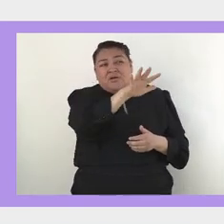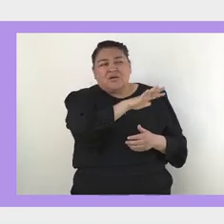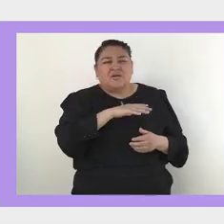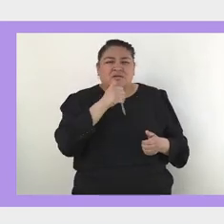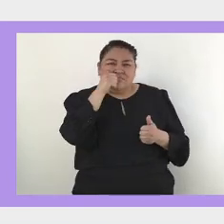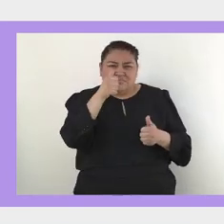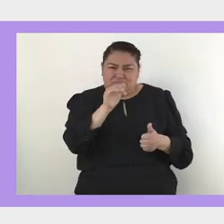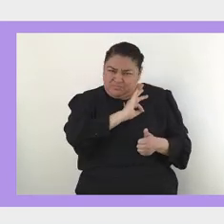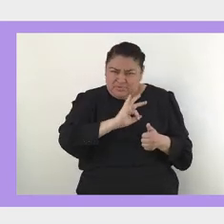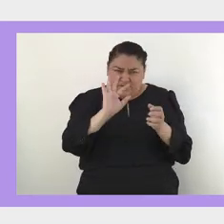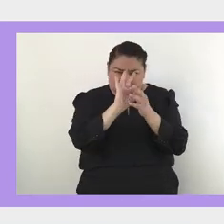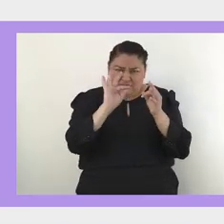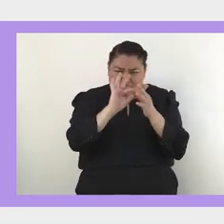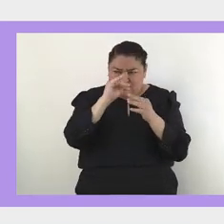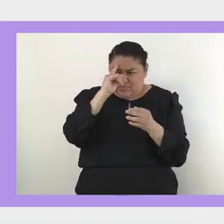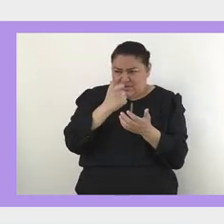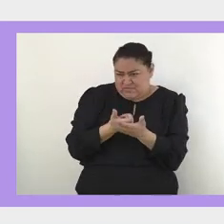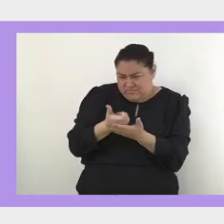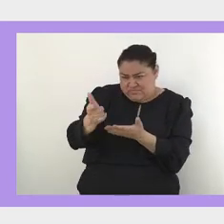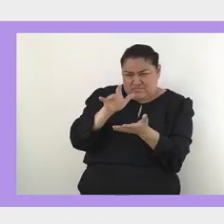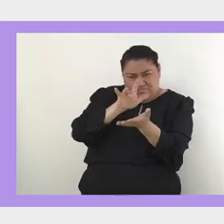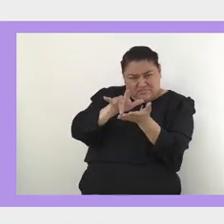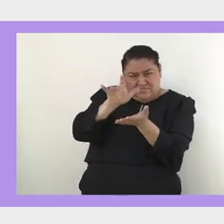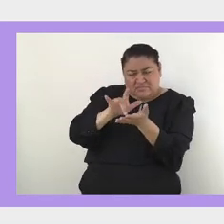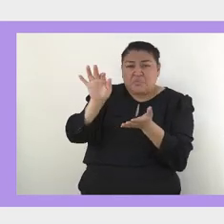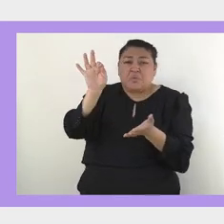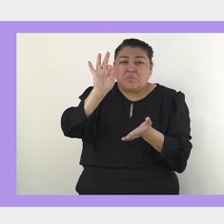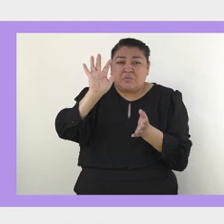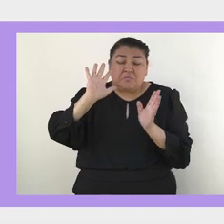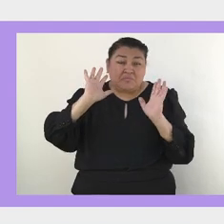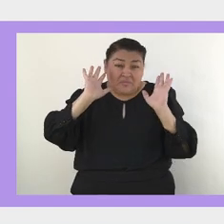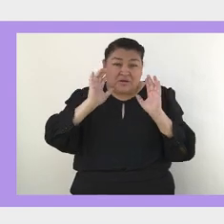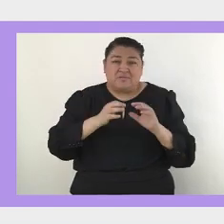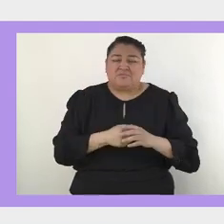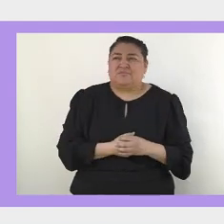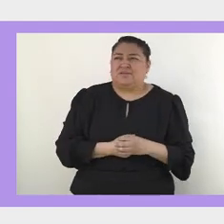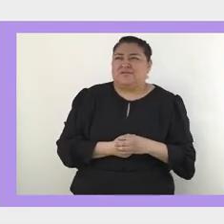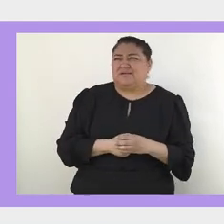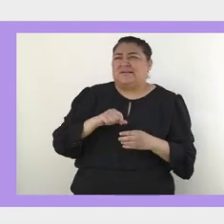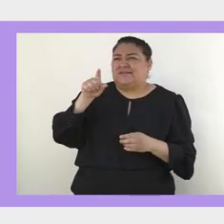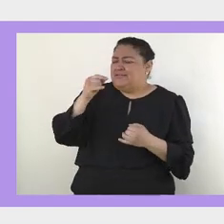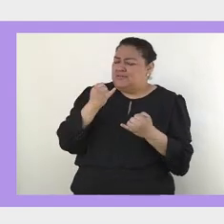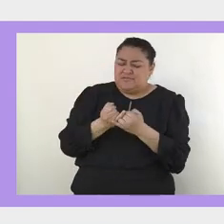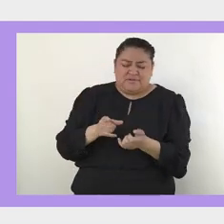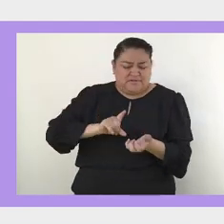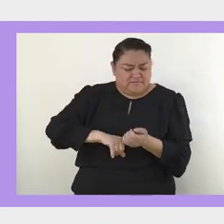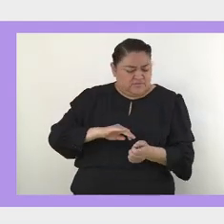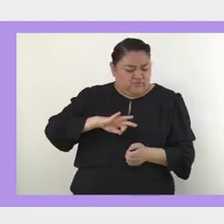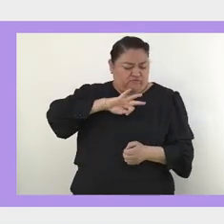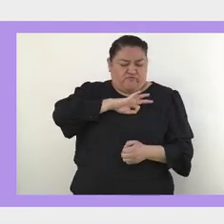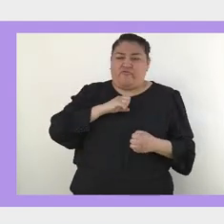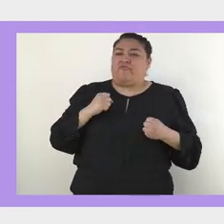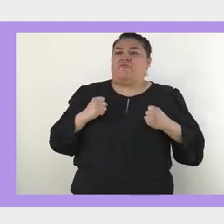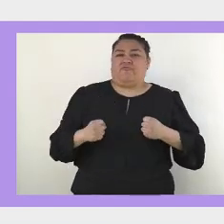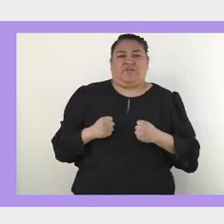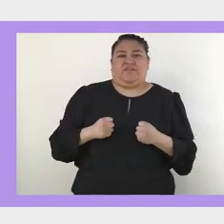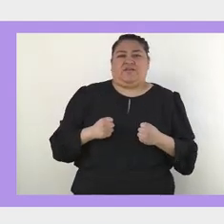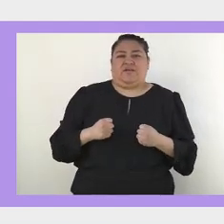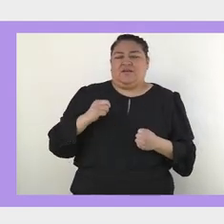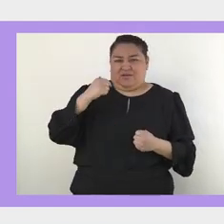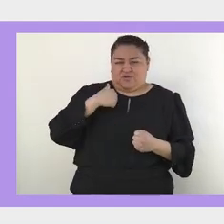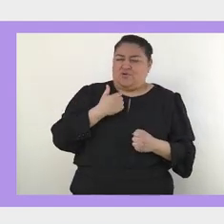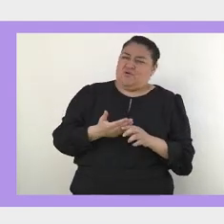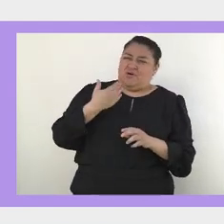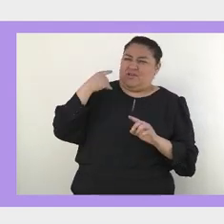escuchar y quizás puede invertirte Y nuevamente que sigas creyendo en ti que desde un inicio que yo te